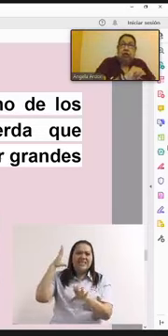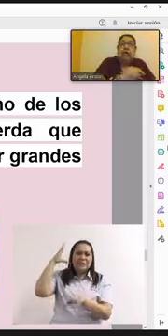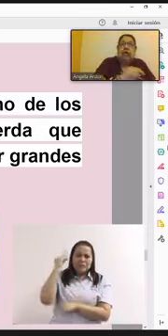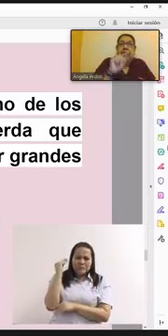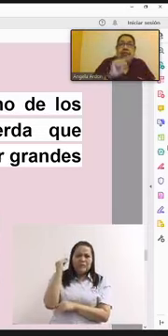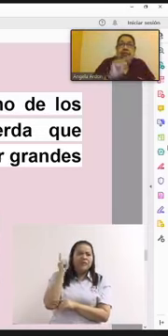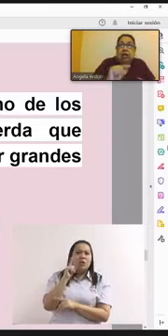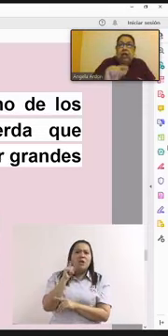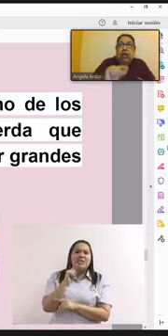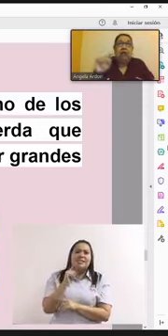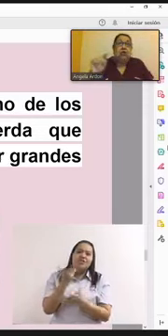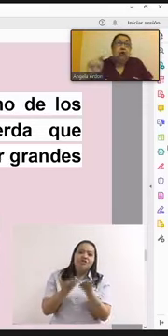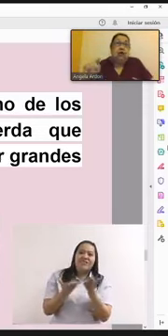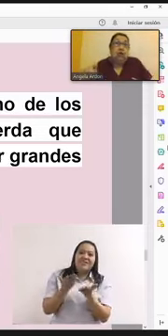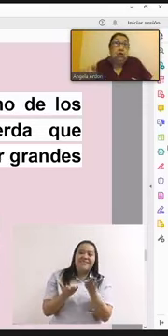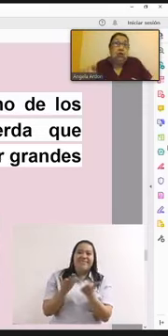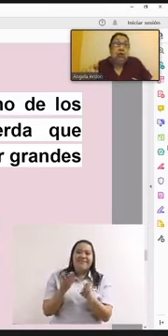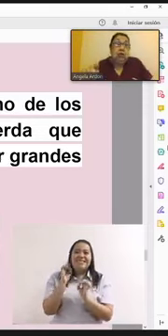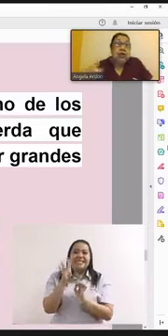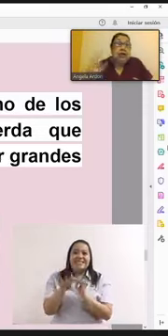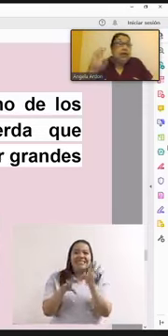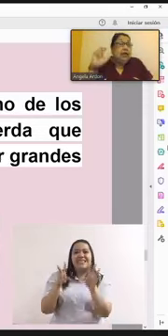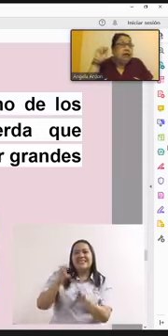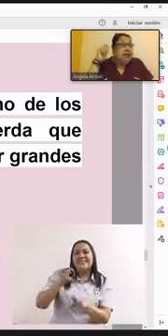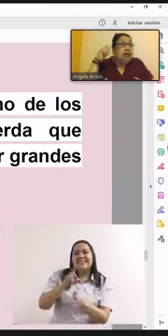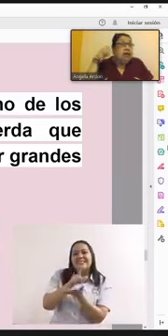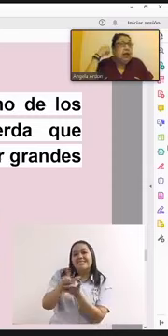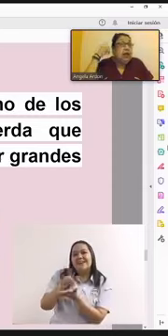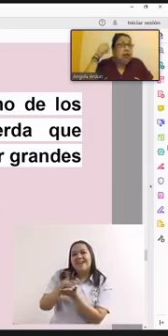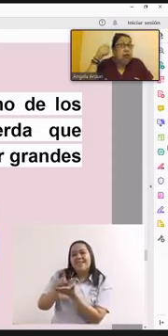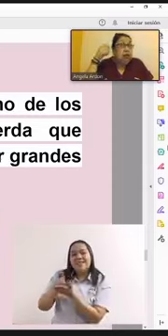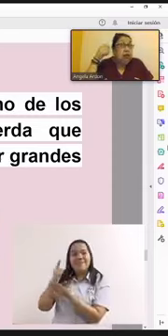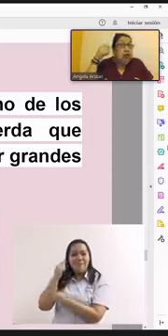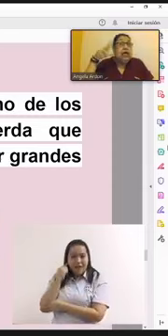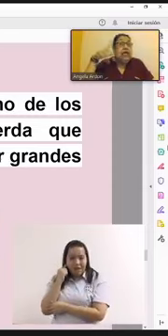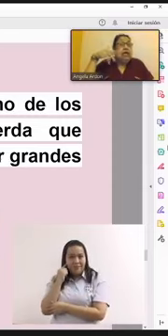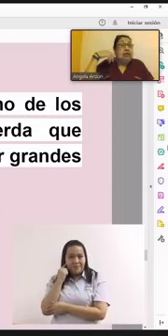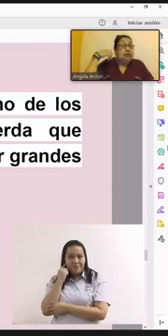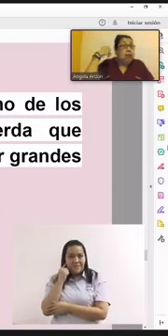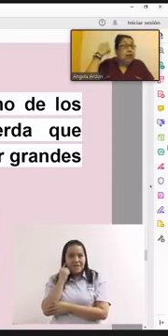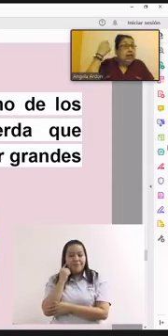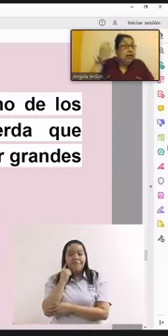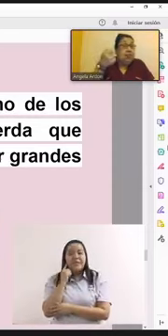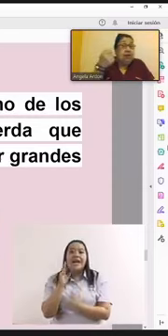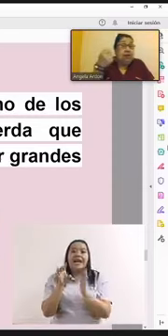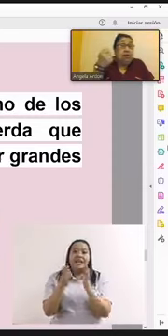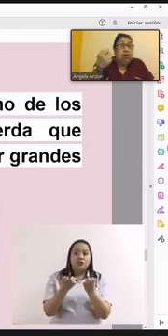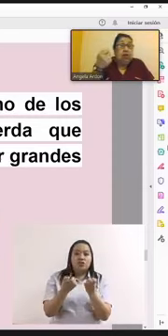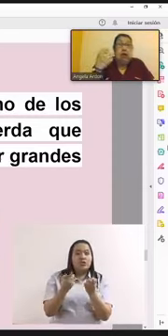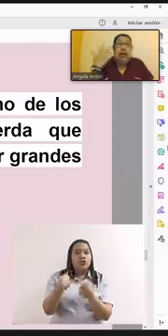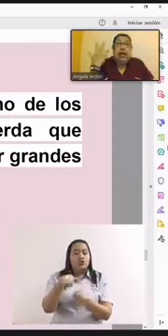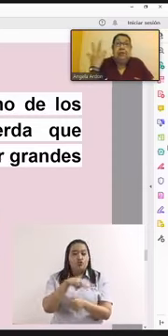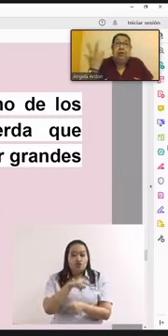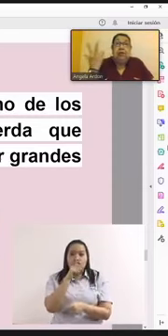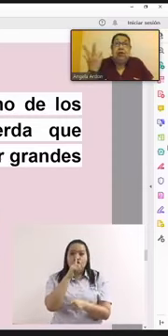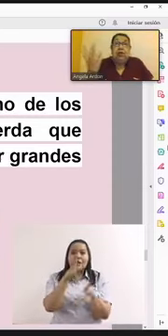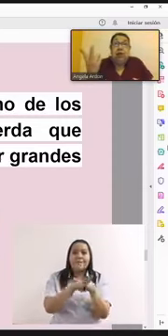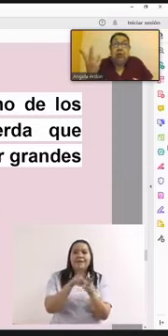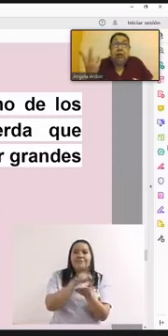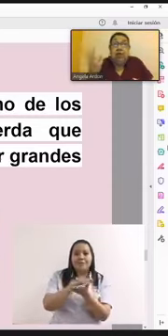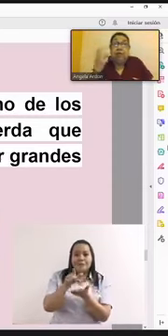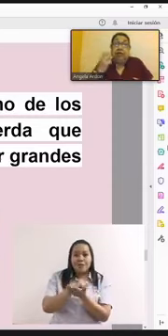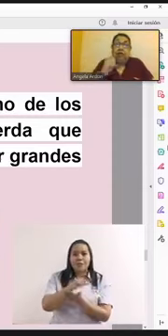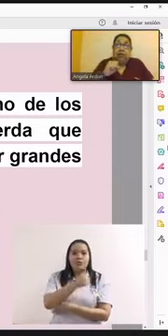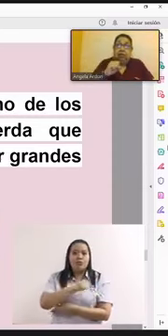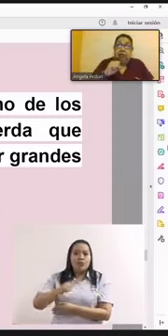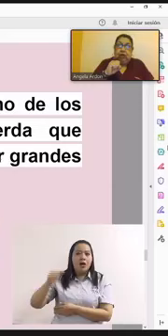oído y necesita una limpieza, un lavado de oído. Después que hacemos lavados y hacemos limpieza de oído, la persona ya